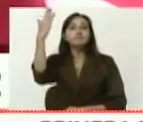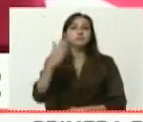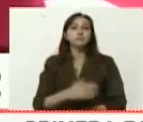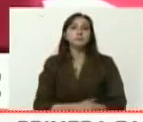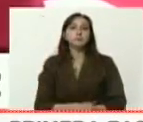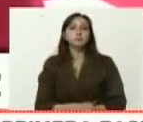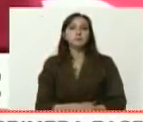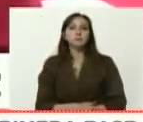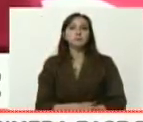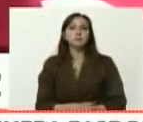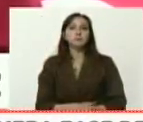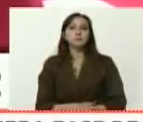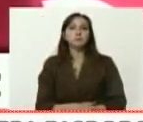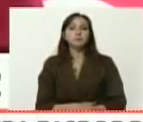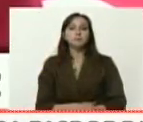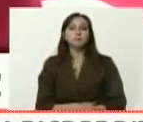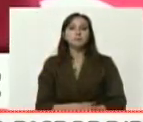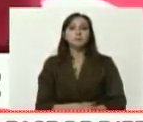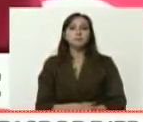esta lucha.